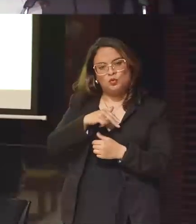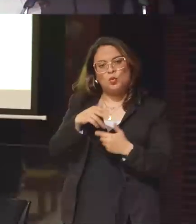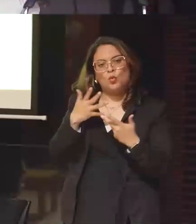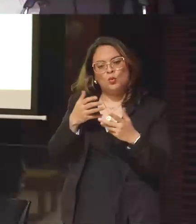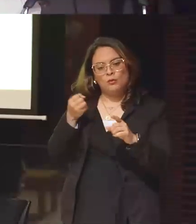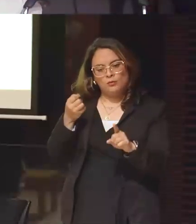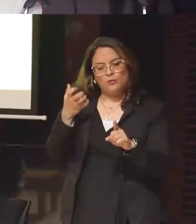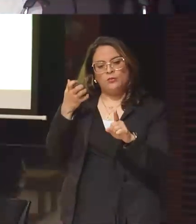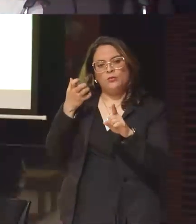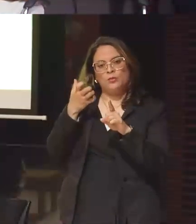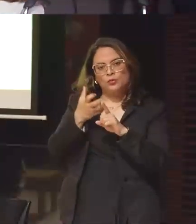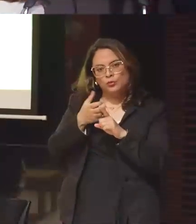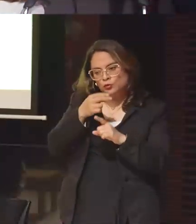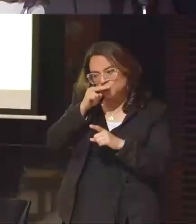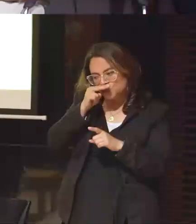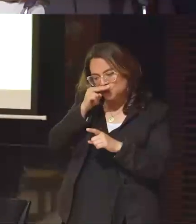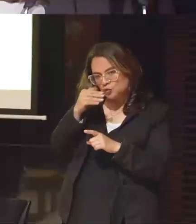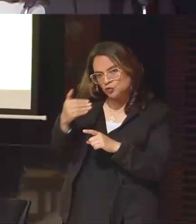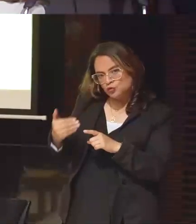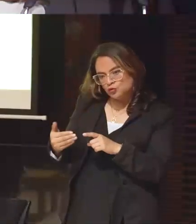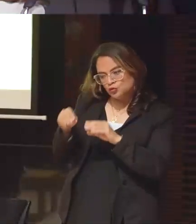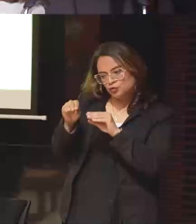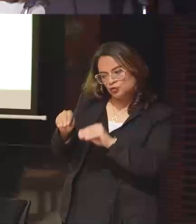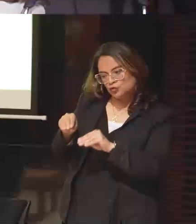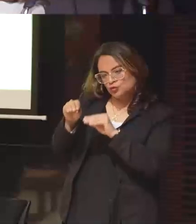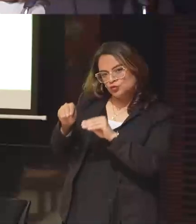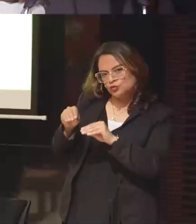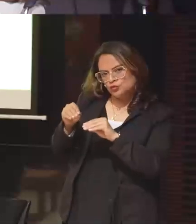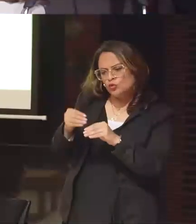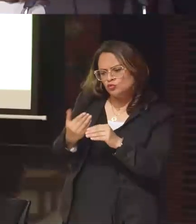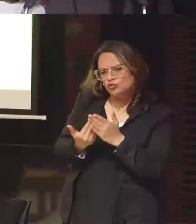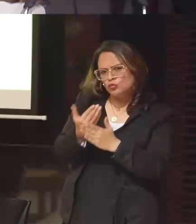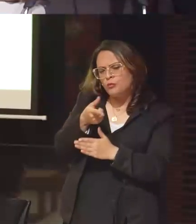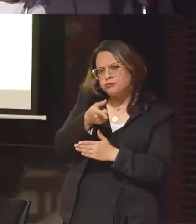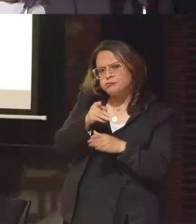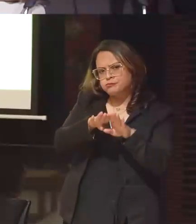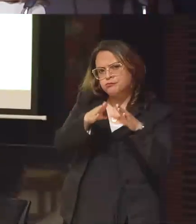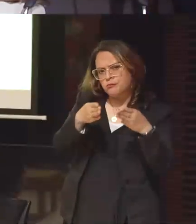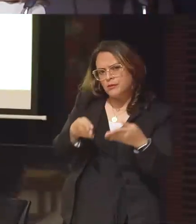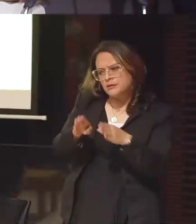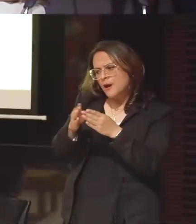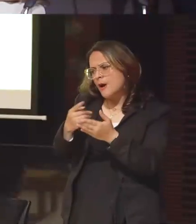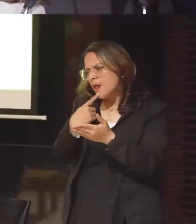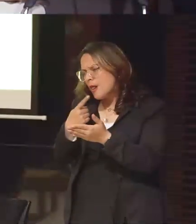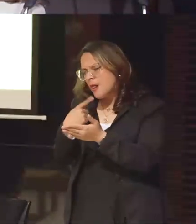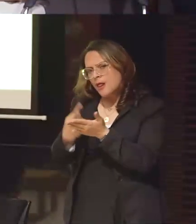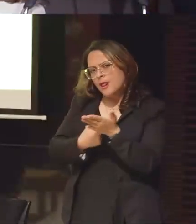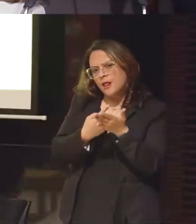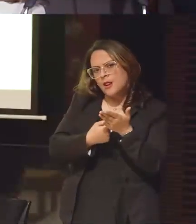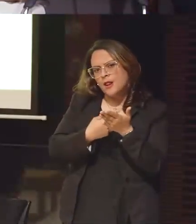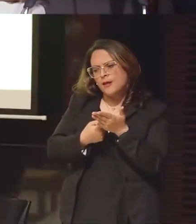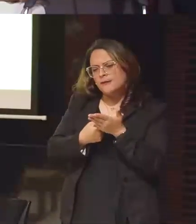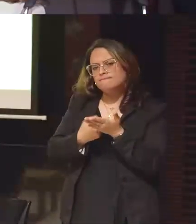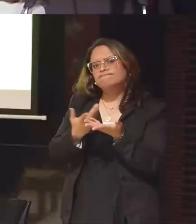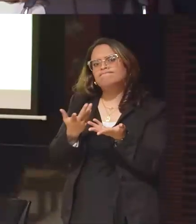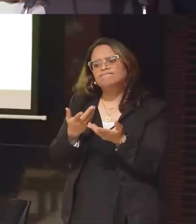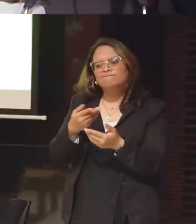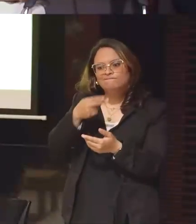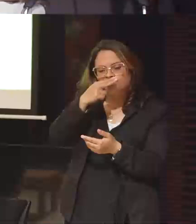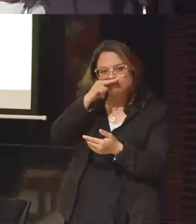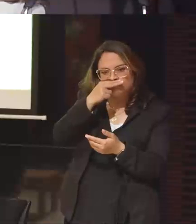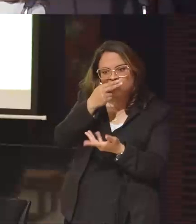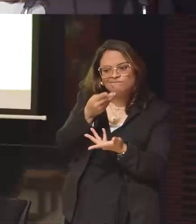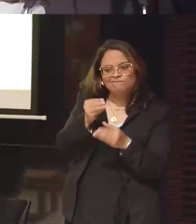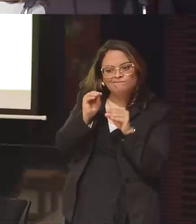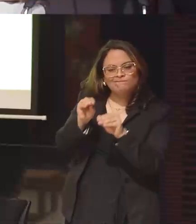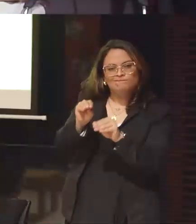con nuestros niños. Algo que estamos hablando en las nuevas mesas que se están haciendo en torno al metro es, ¿pero qué vamos a hacer? ¿Qué vamos a hacer? Yo creo que lo primero que tenemos que